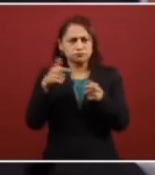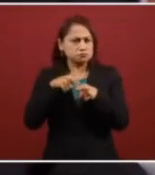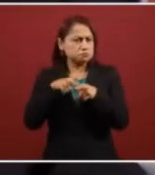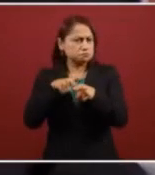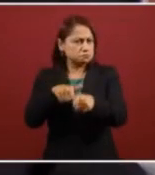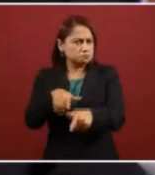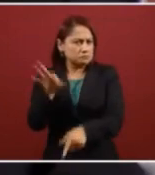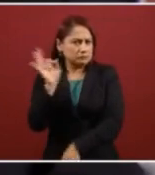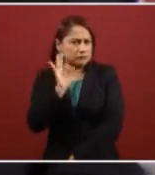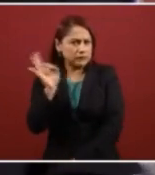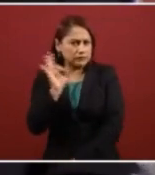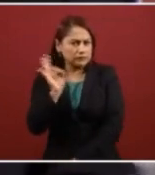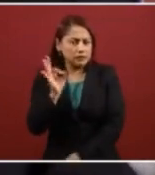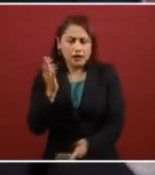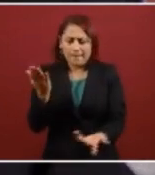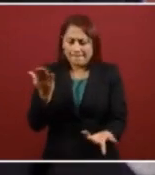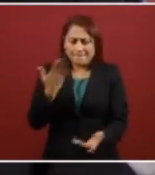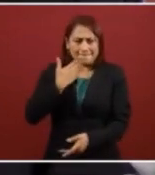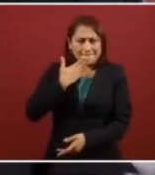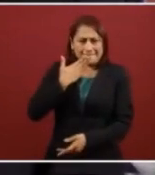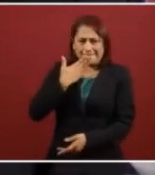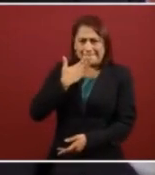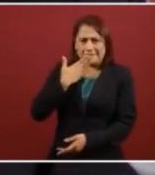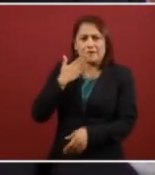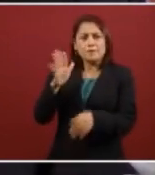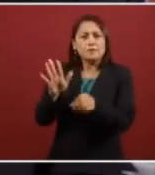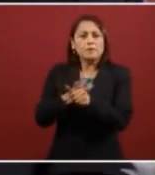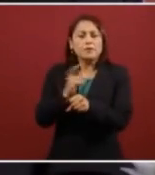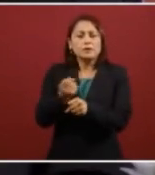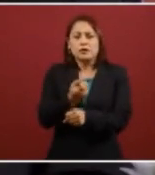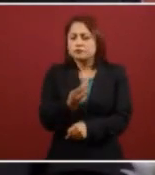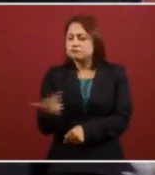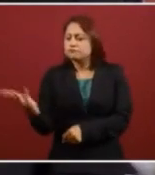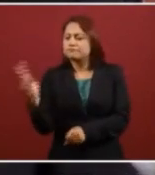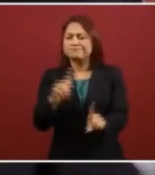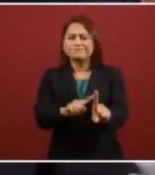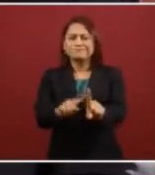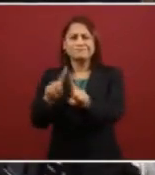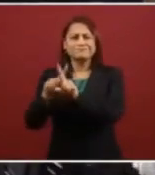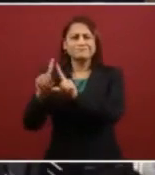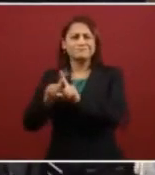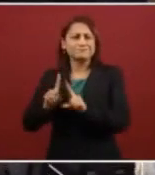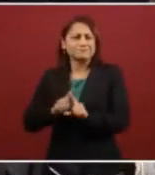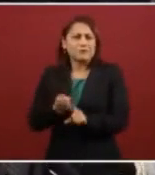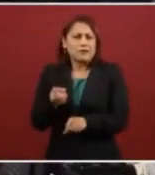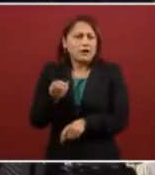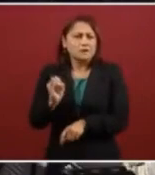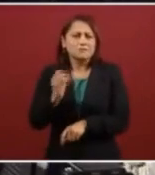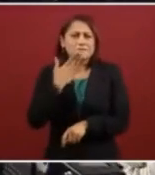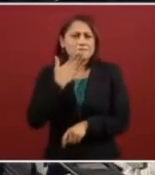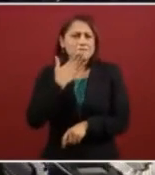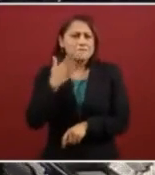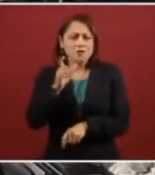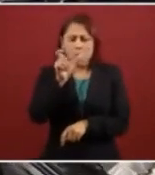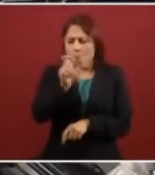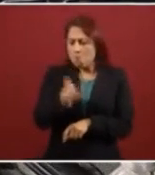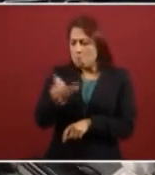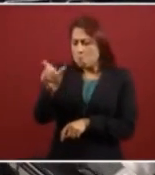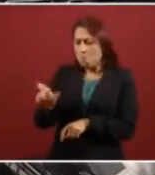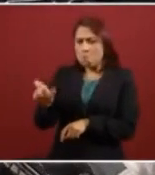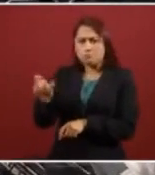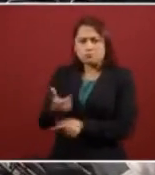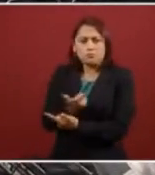part of it, de la democracia, de la diversidad, de la pluralidad, de las libertades. Entonces nada más